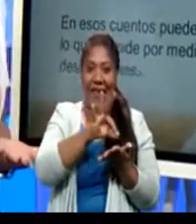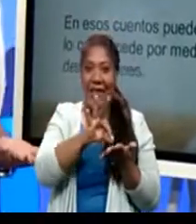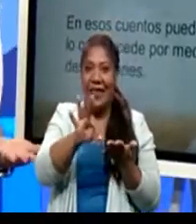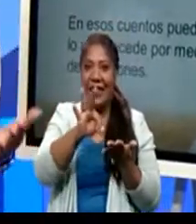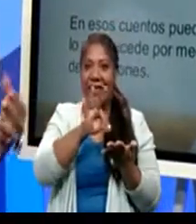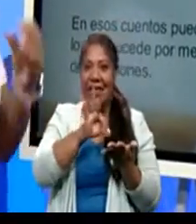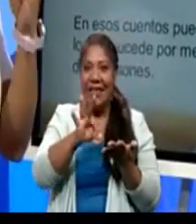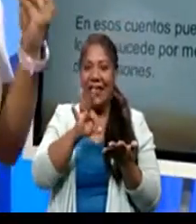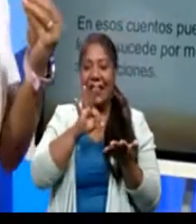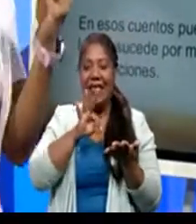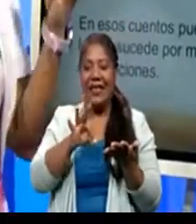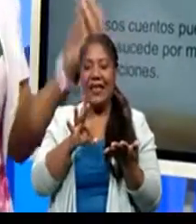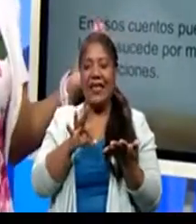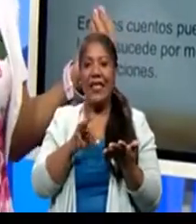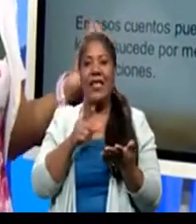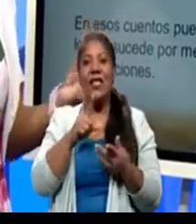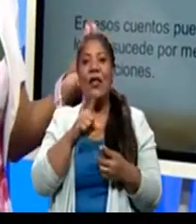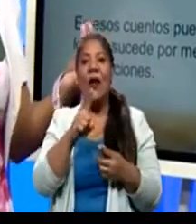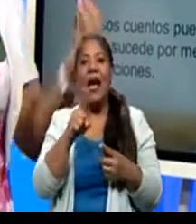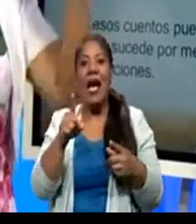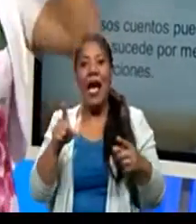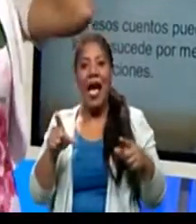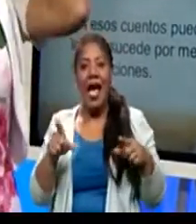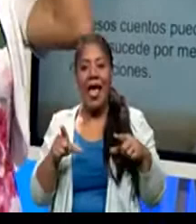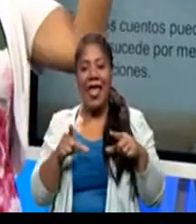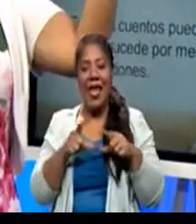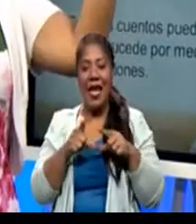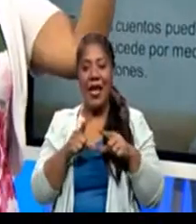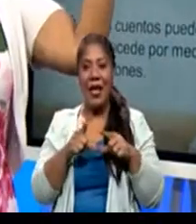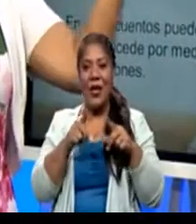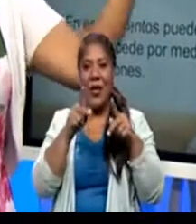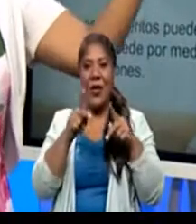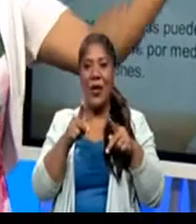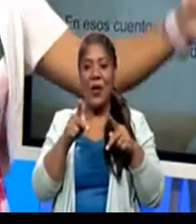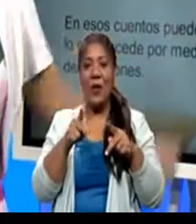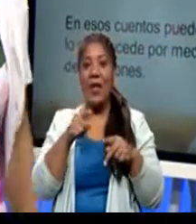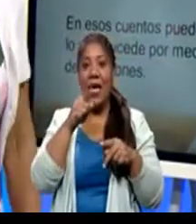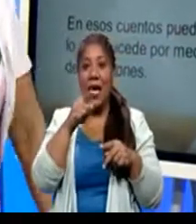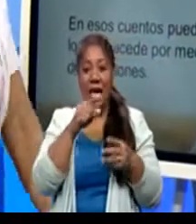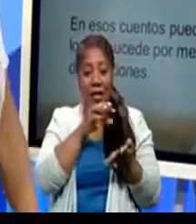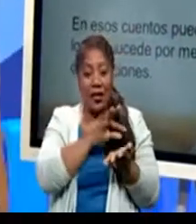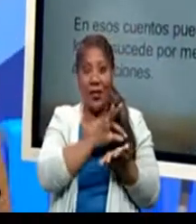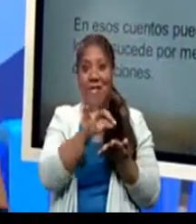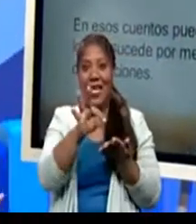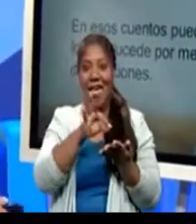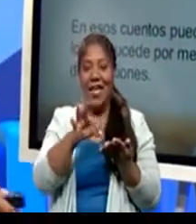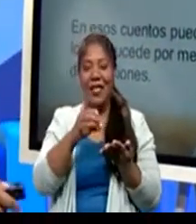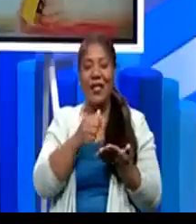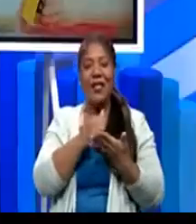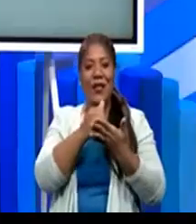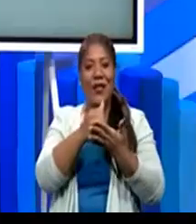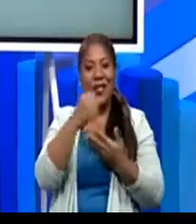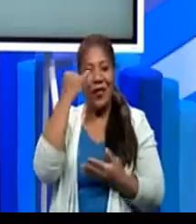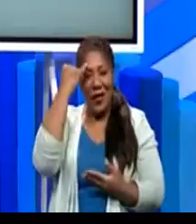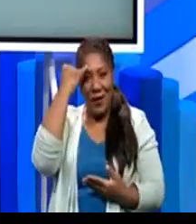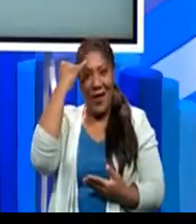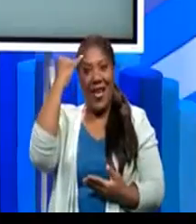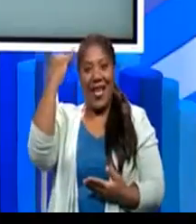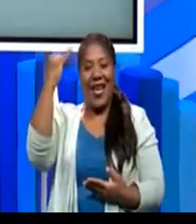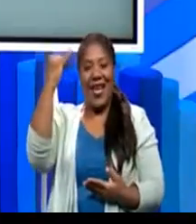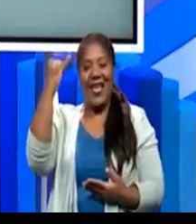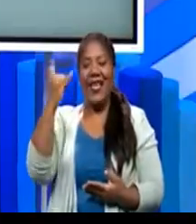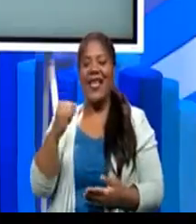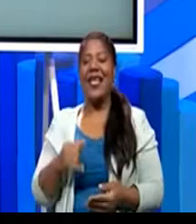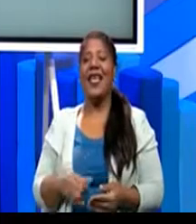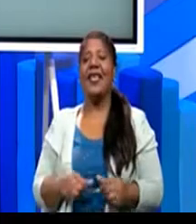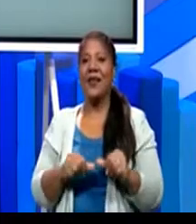encanta. Así que esto nos ayuda a nosotros a usar la imaginación. ¿Qué les parece? Continuamos